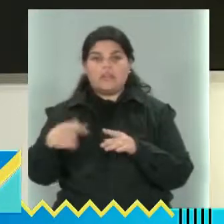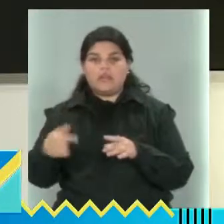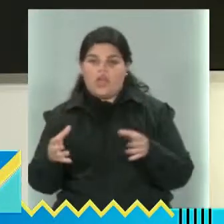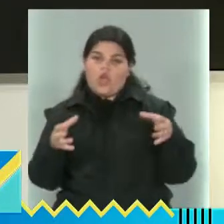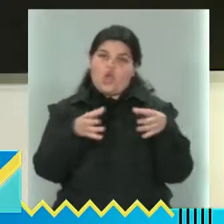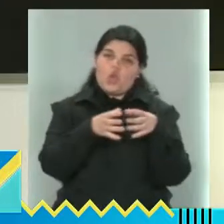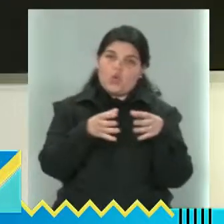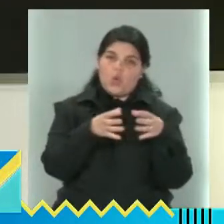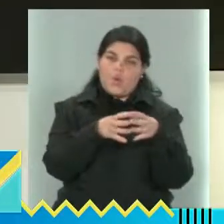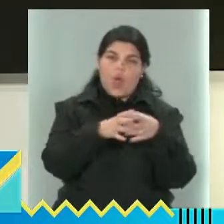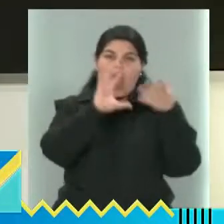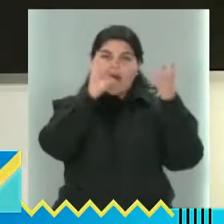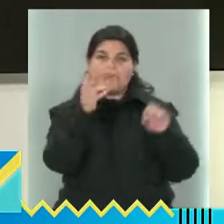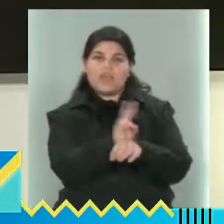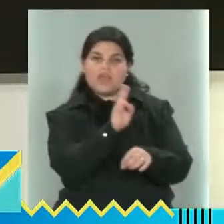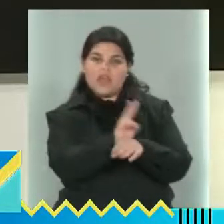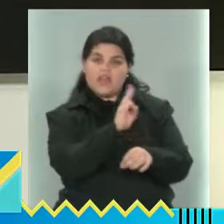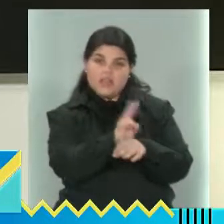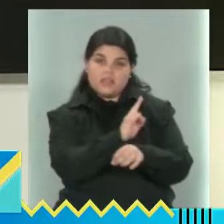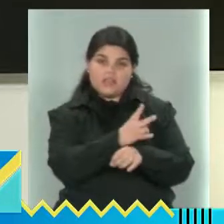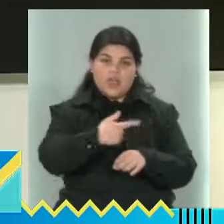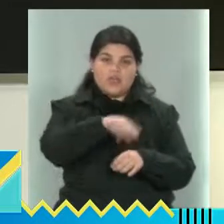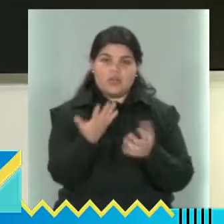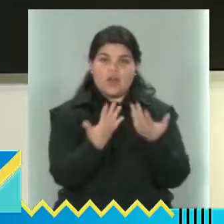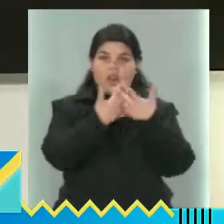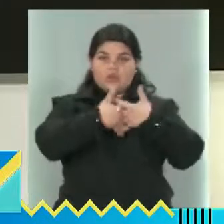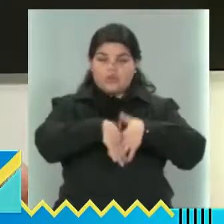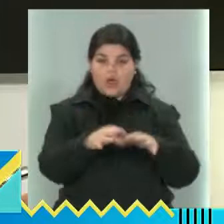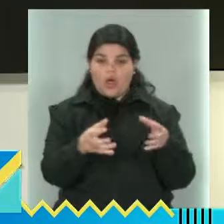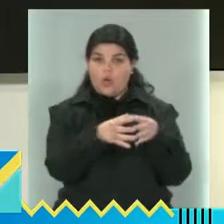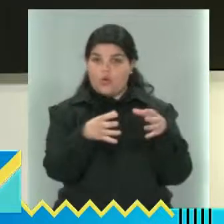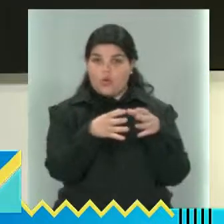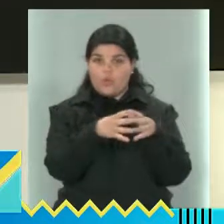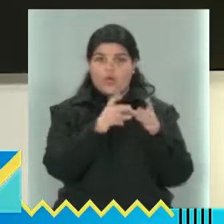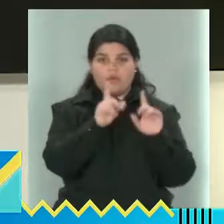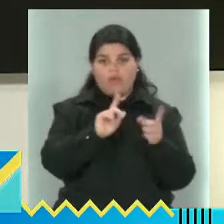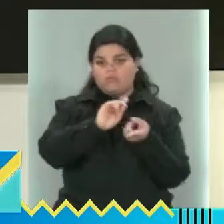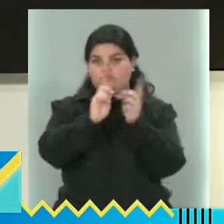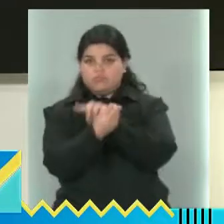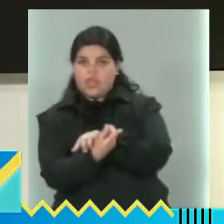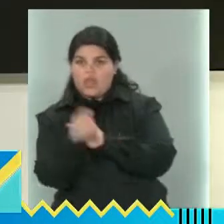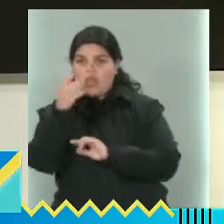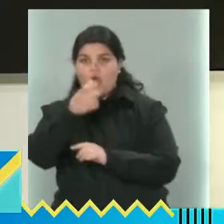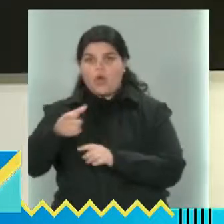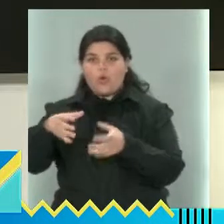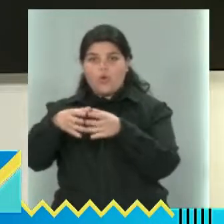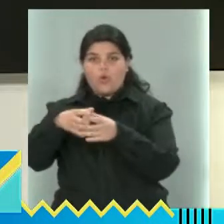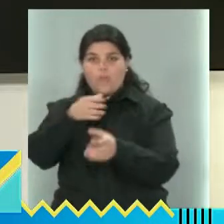agrupaciones ambientalistas o fundamentalmente personas relacionadas a esas agrupaciones y al revés también, ¿sí? El oficialismo